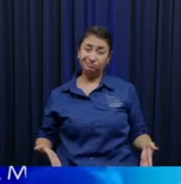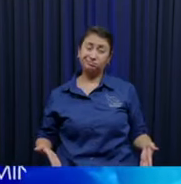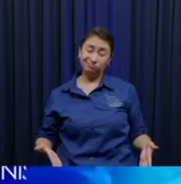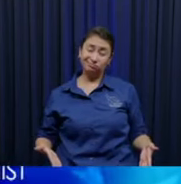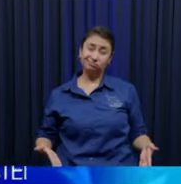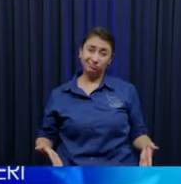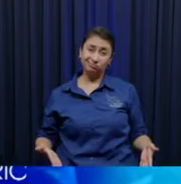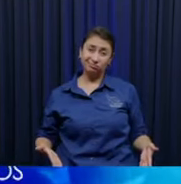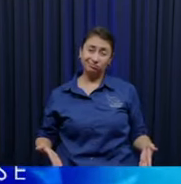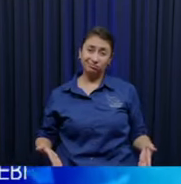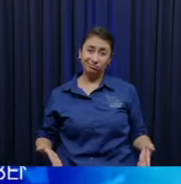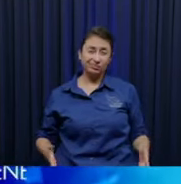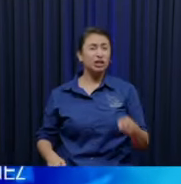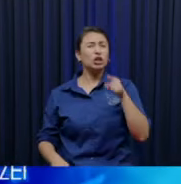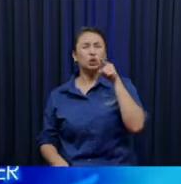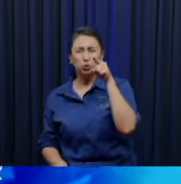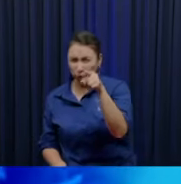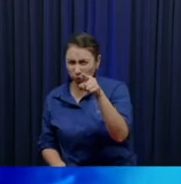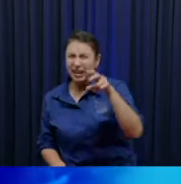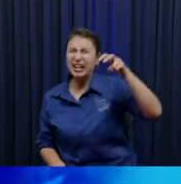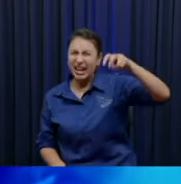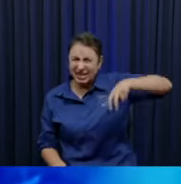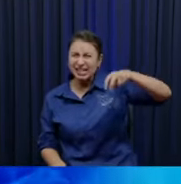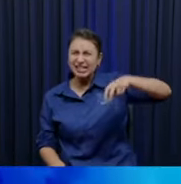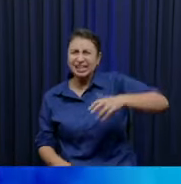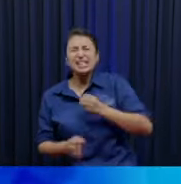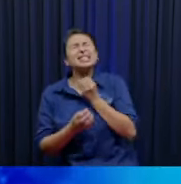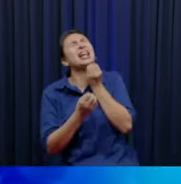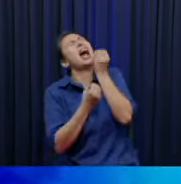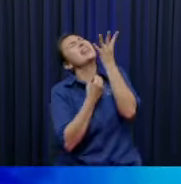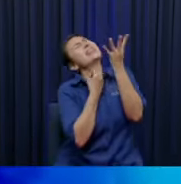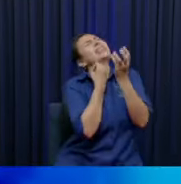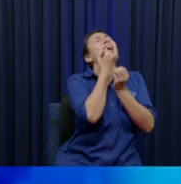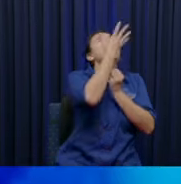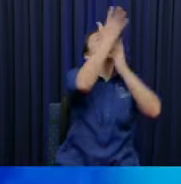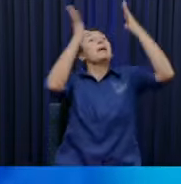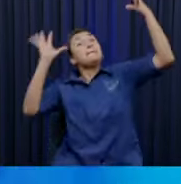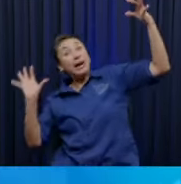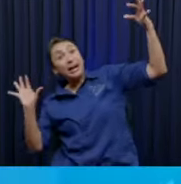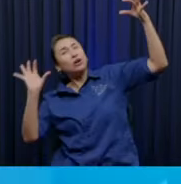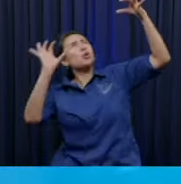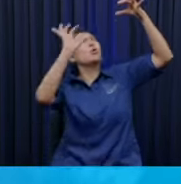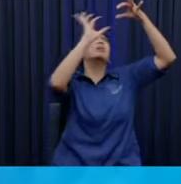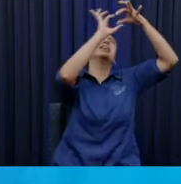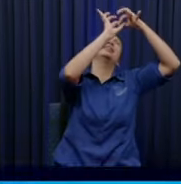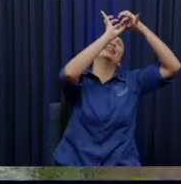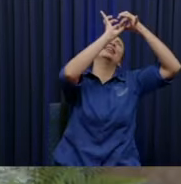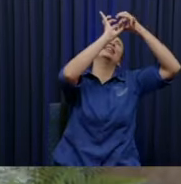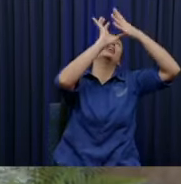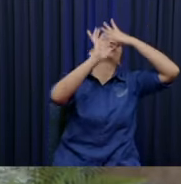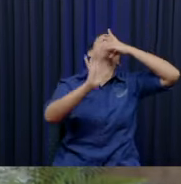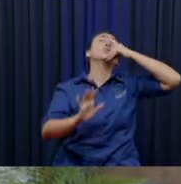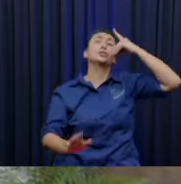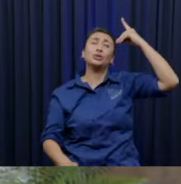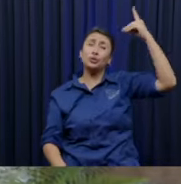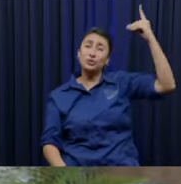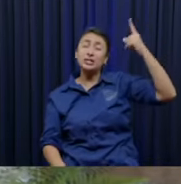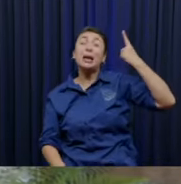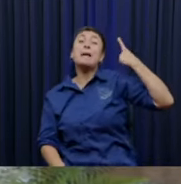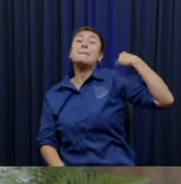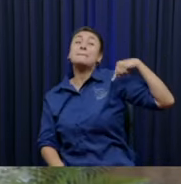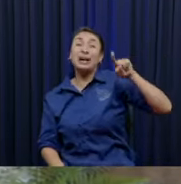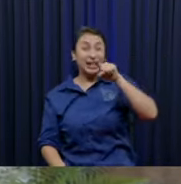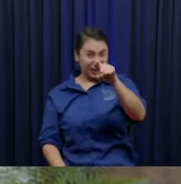Pues se cantan y se cantan, ¿verdad? Pero no me va a decir usted que con lágrimas de Telma usted se va a transformar.